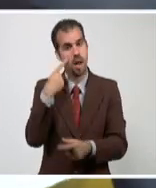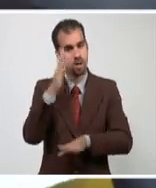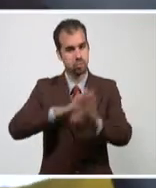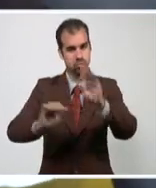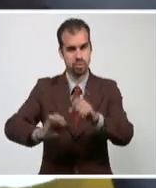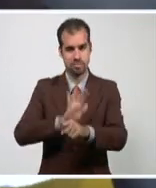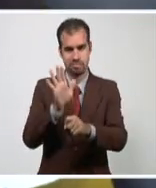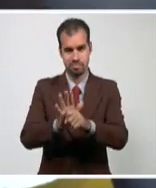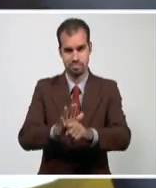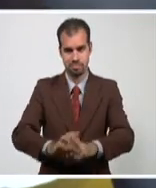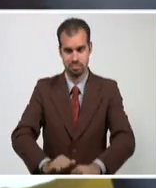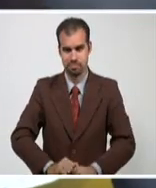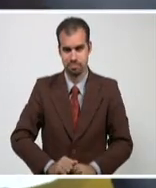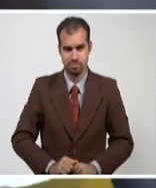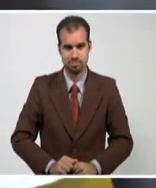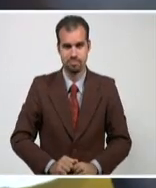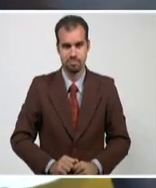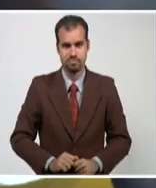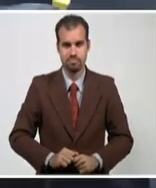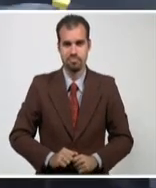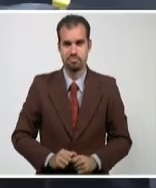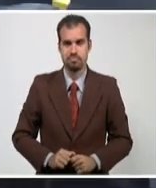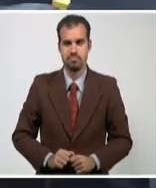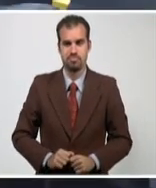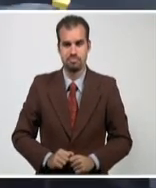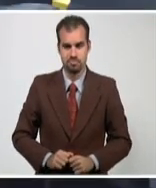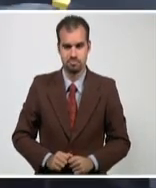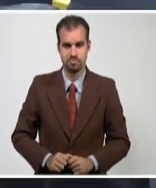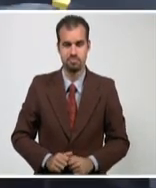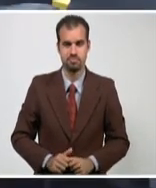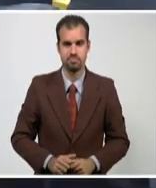En Mayabeque, Arelis Díaz, Sistema Informativo de la Televisión Cubana.